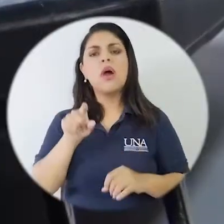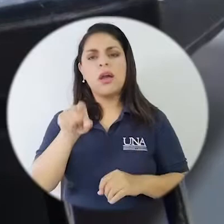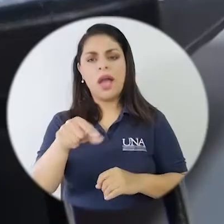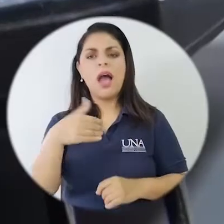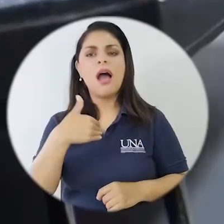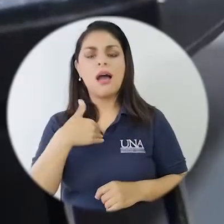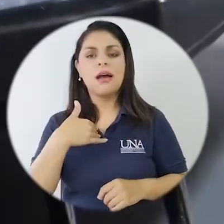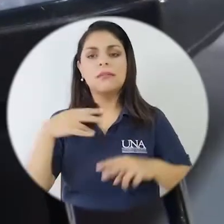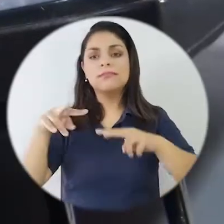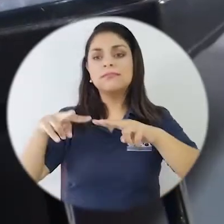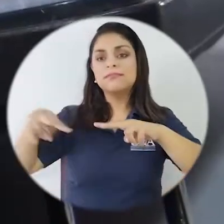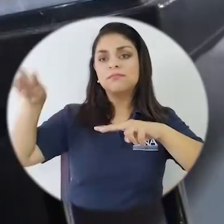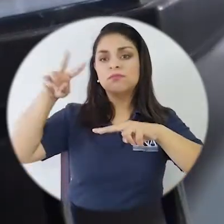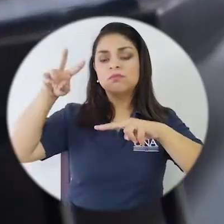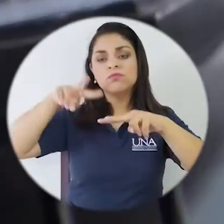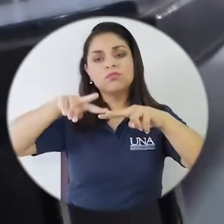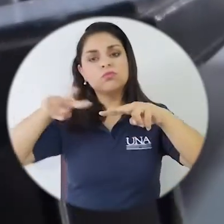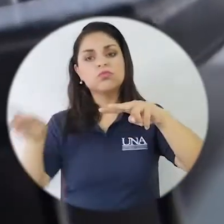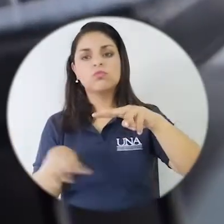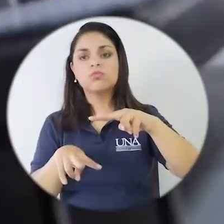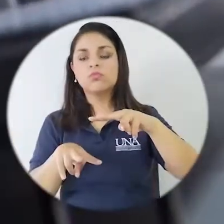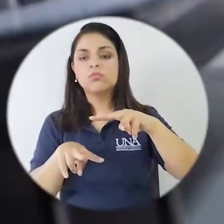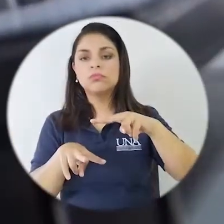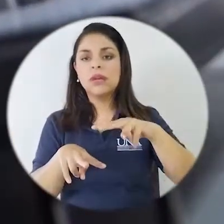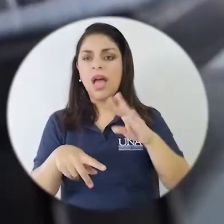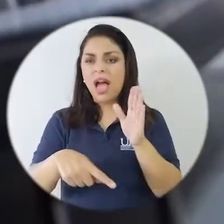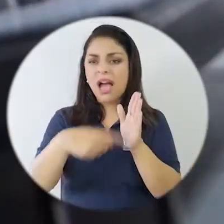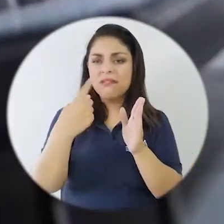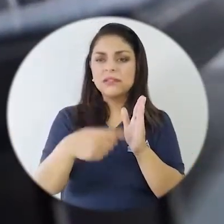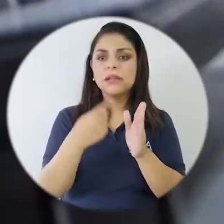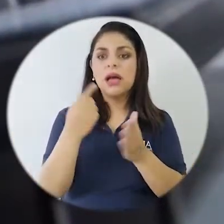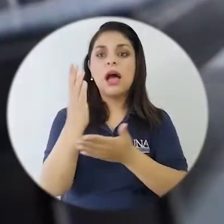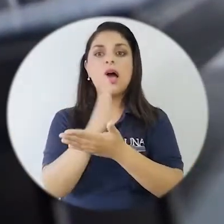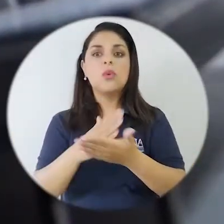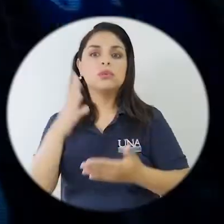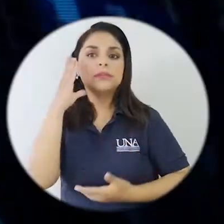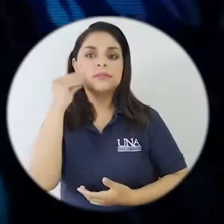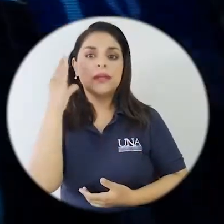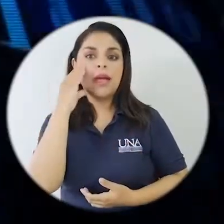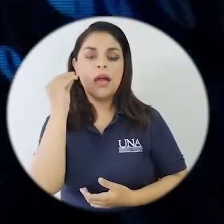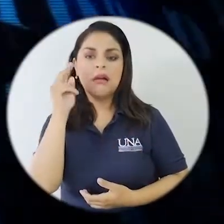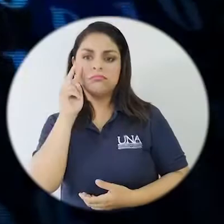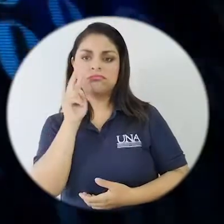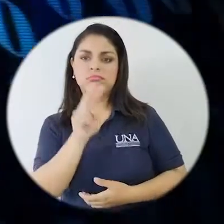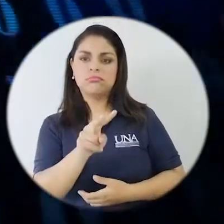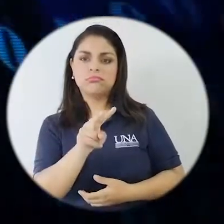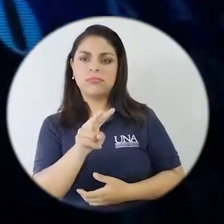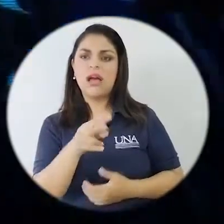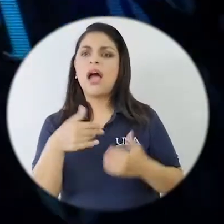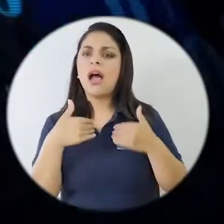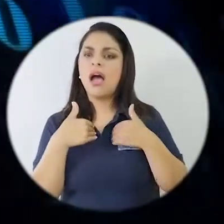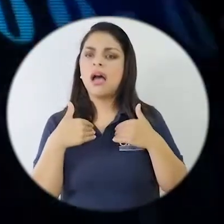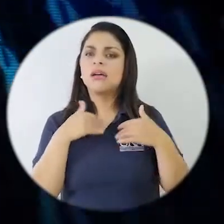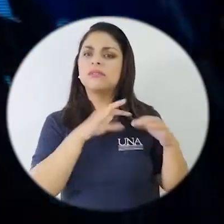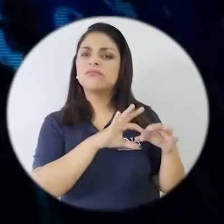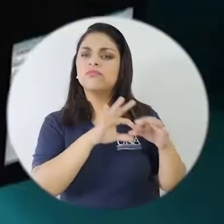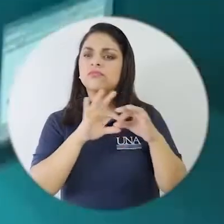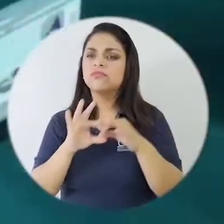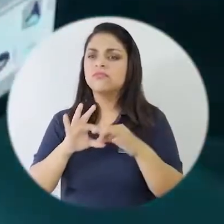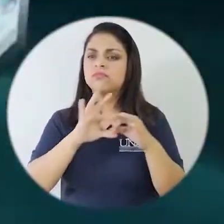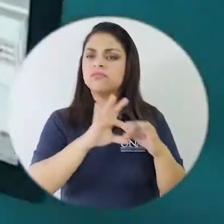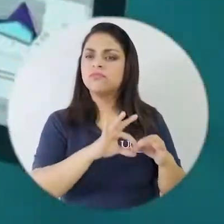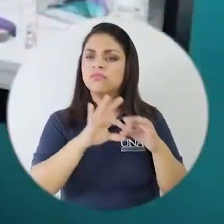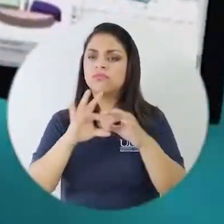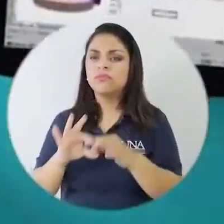¿verdad? Porque a veces en algunas experiencias se ha visto que existe una relación